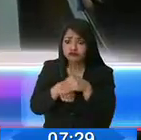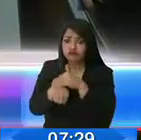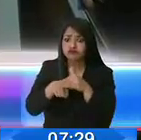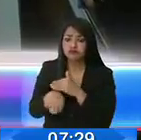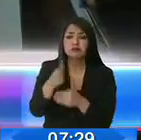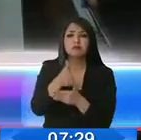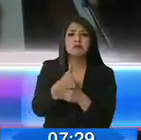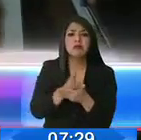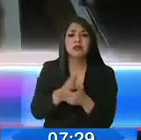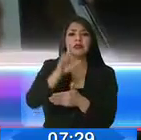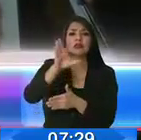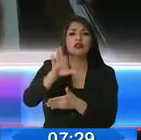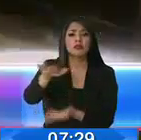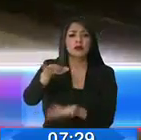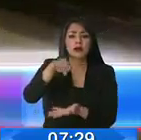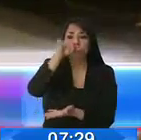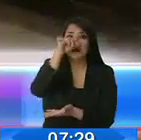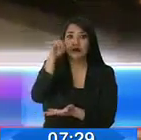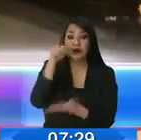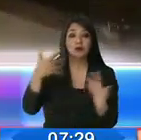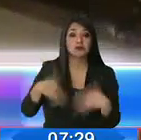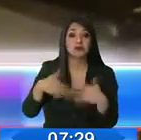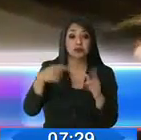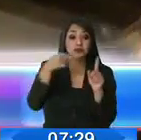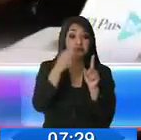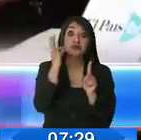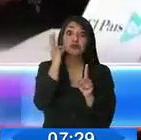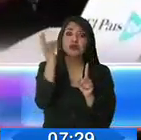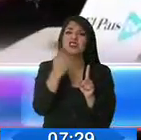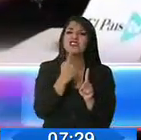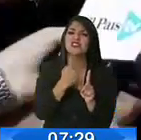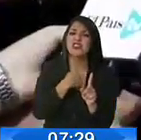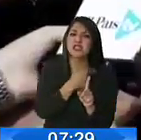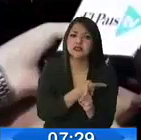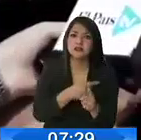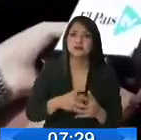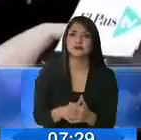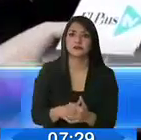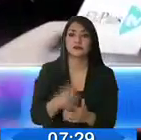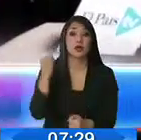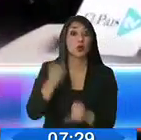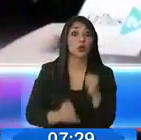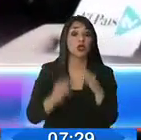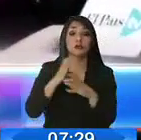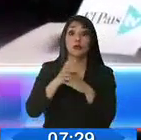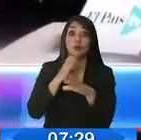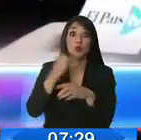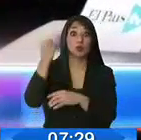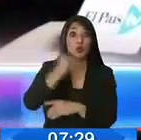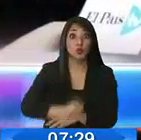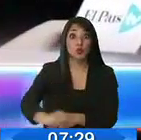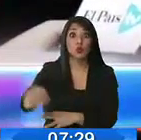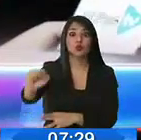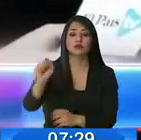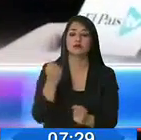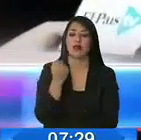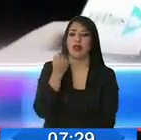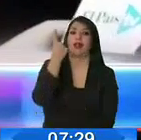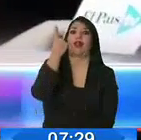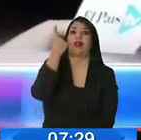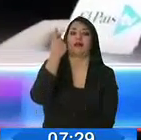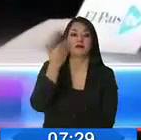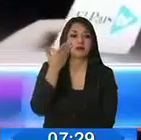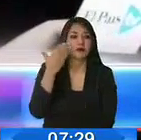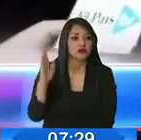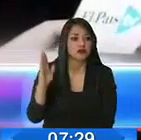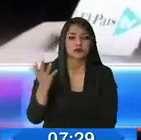media tonelada de droga. Sobre el hecho, Claudia Orozco expresó. Me di cuenta en el último viaje, no sabía ni de qué se